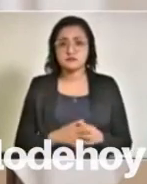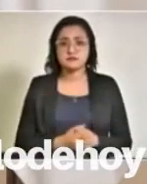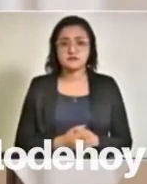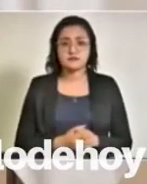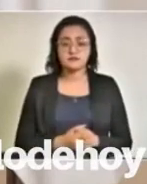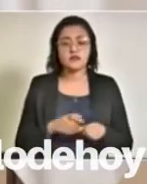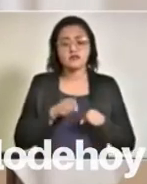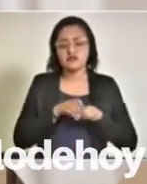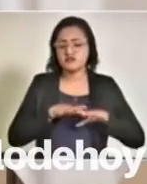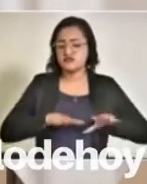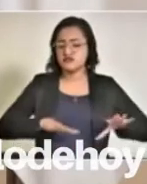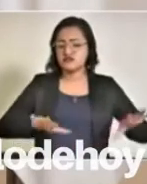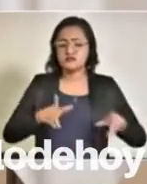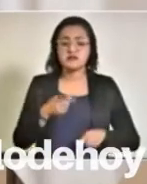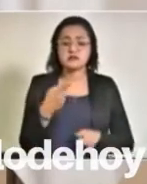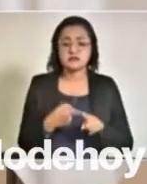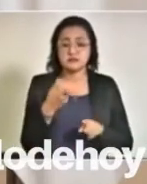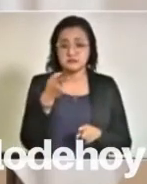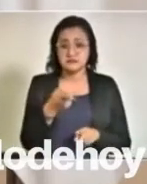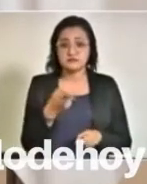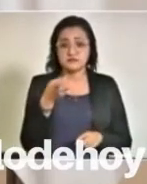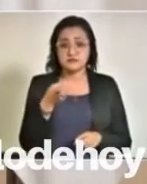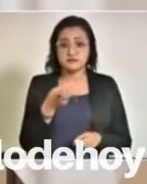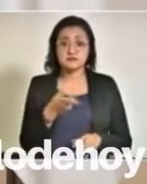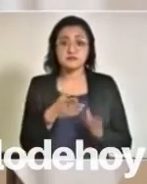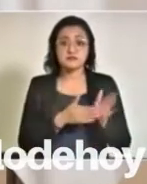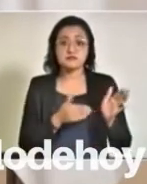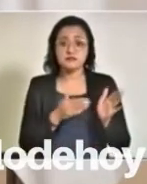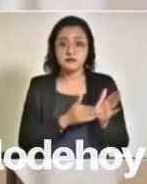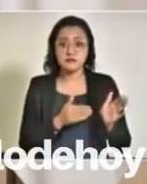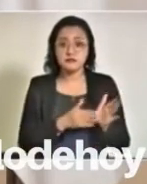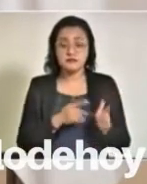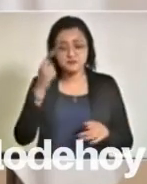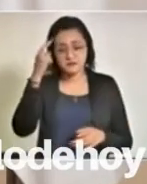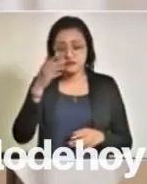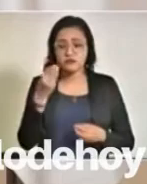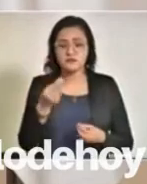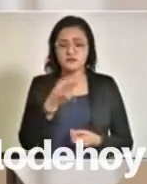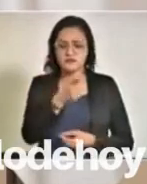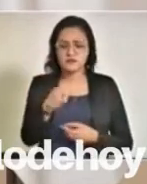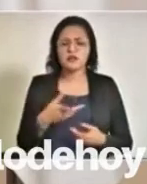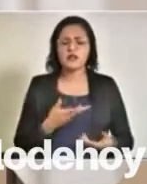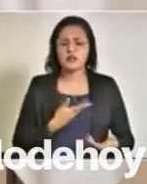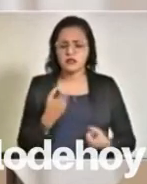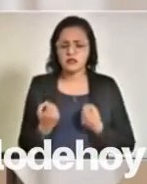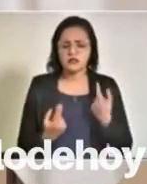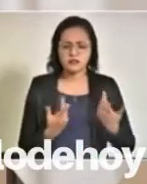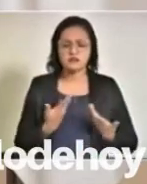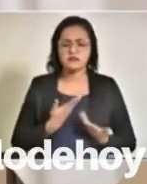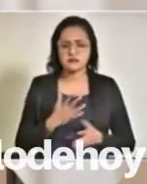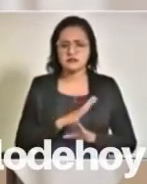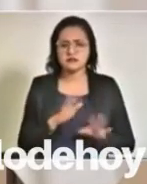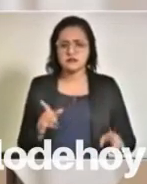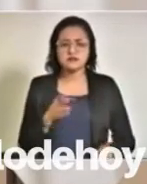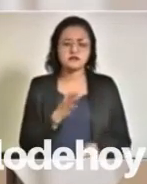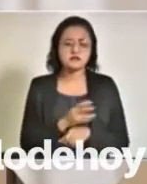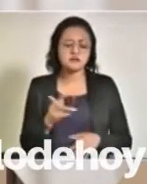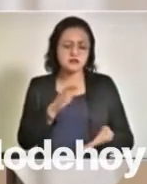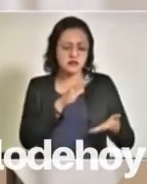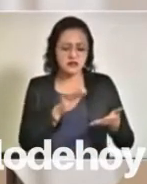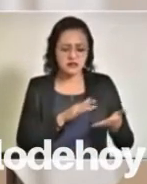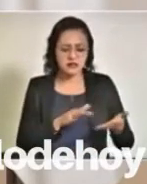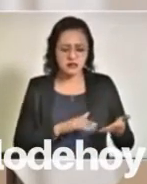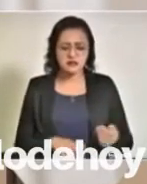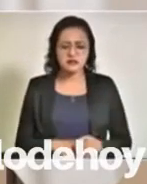difundido ese documento creo que muchos de ustedes lo tienen lo han de haber leído es un